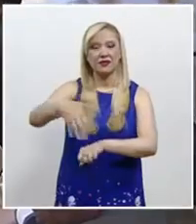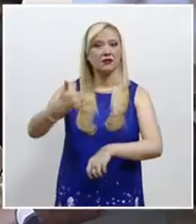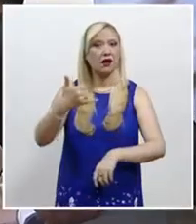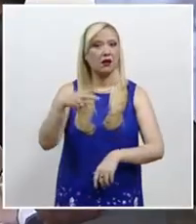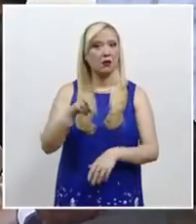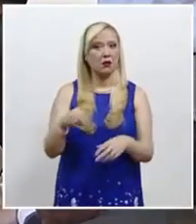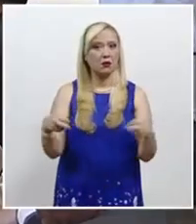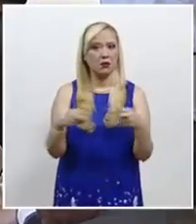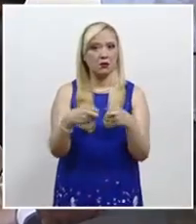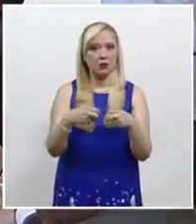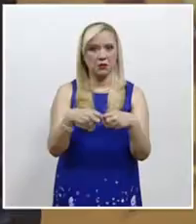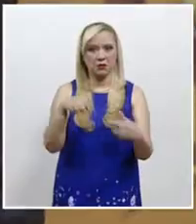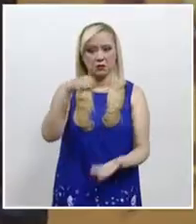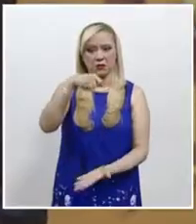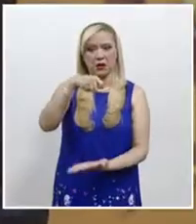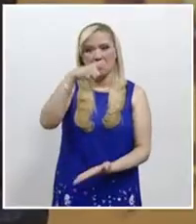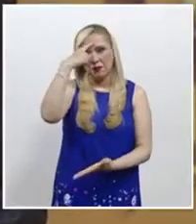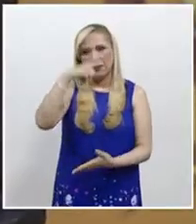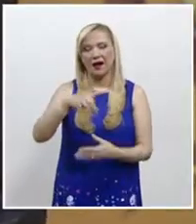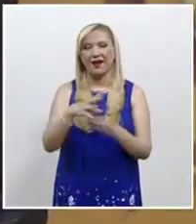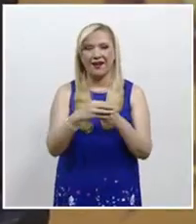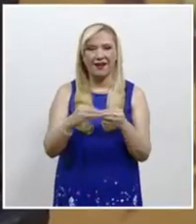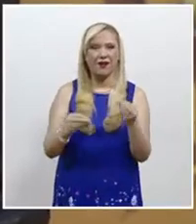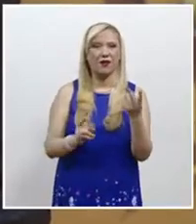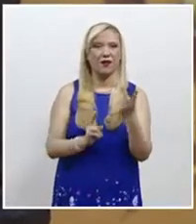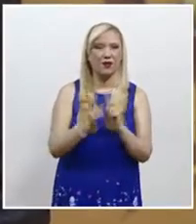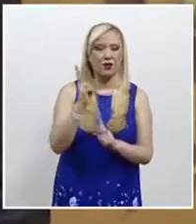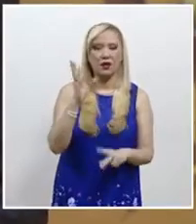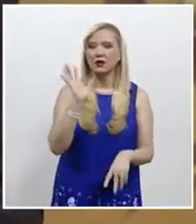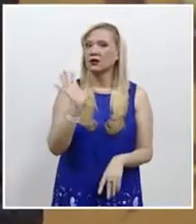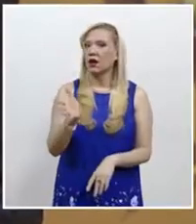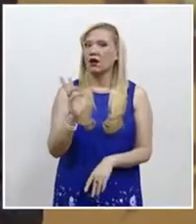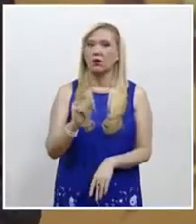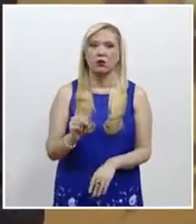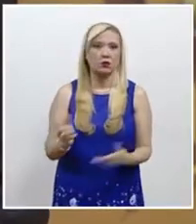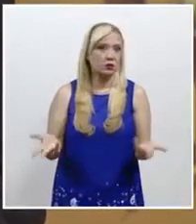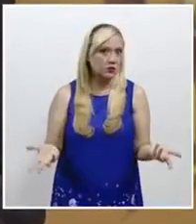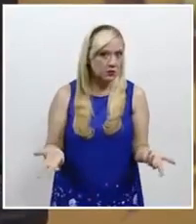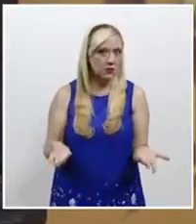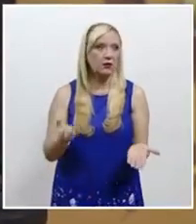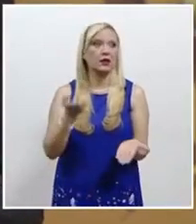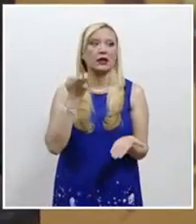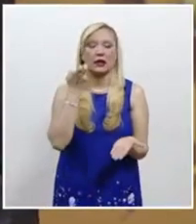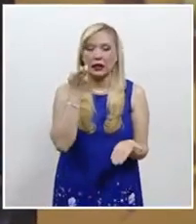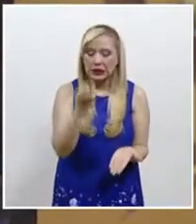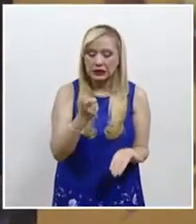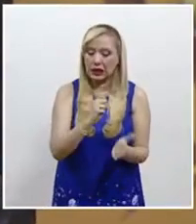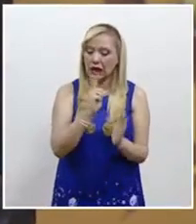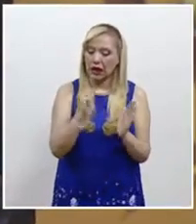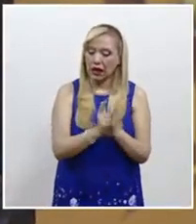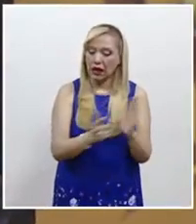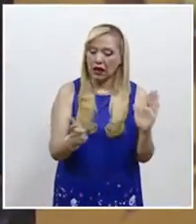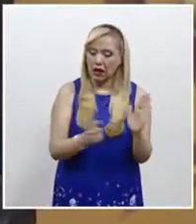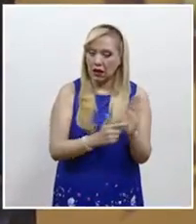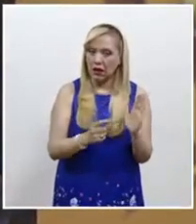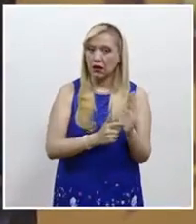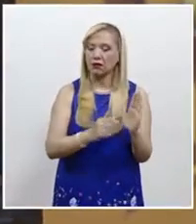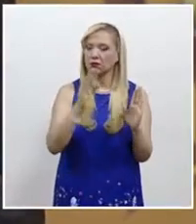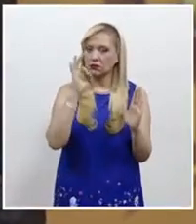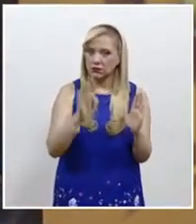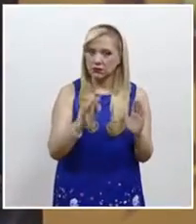Capitalino Fatlala Akabani. De tal manera que tenga validez jurídica, ¿sí?,